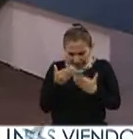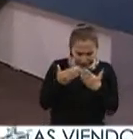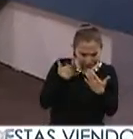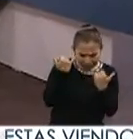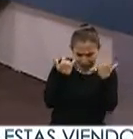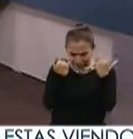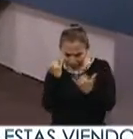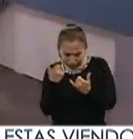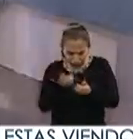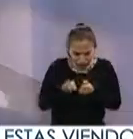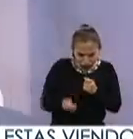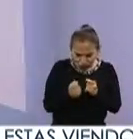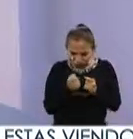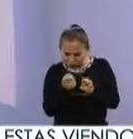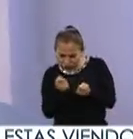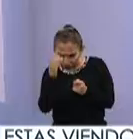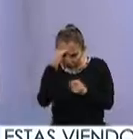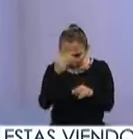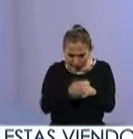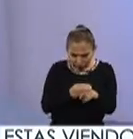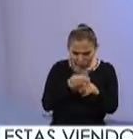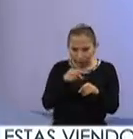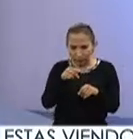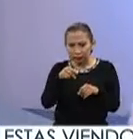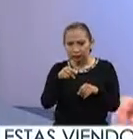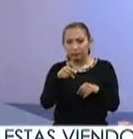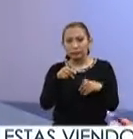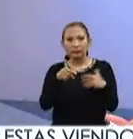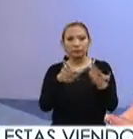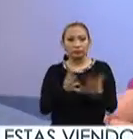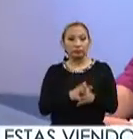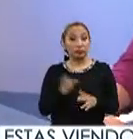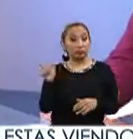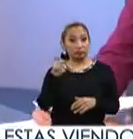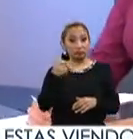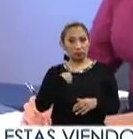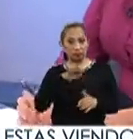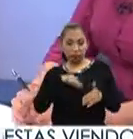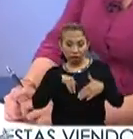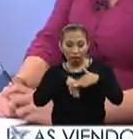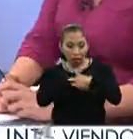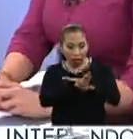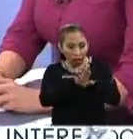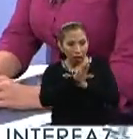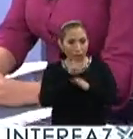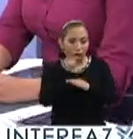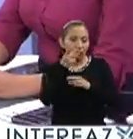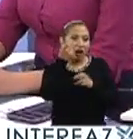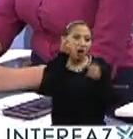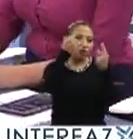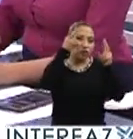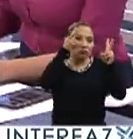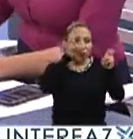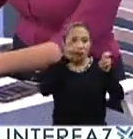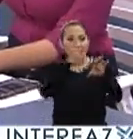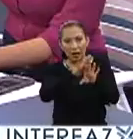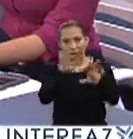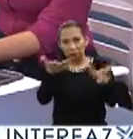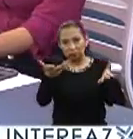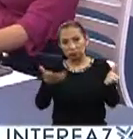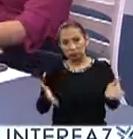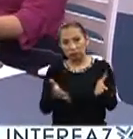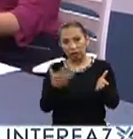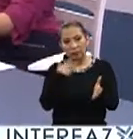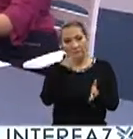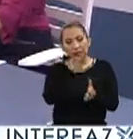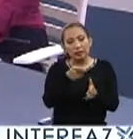la creatividad, la destreza, la memoria. Claro, claro. Y bueno, cuando uno se involucra con ciertos temas de una forma más activa, es